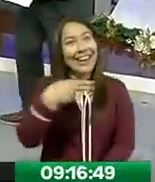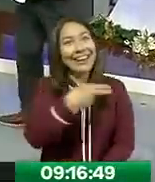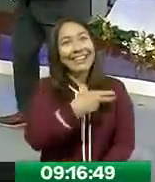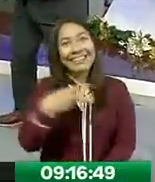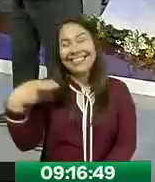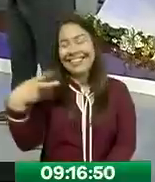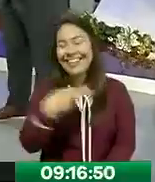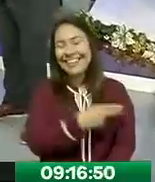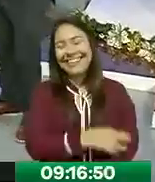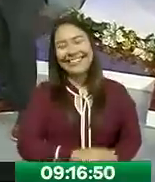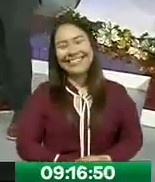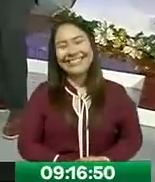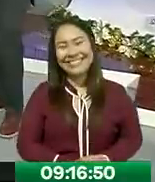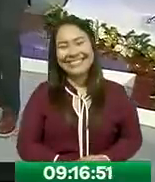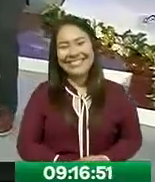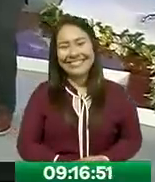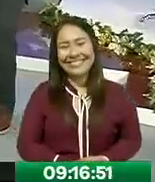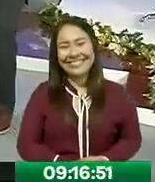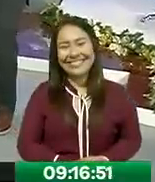pausa.